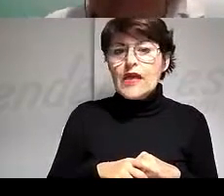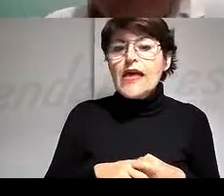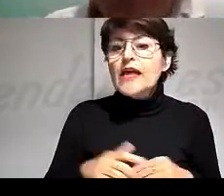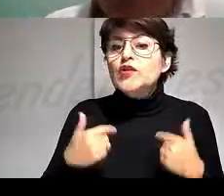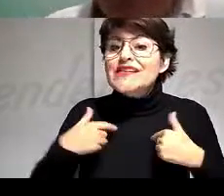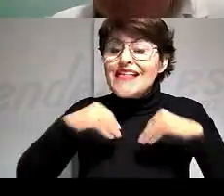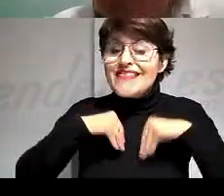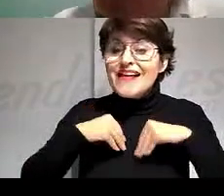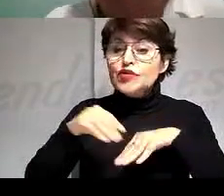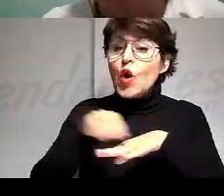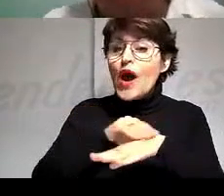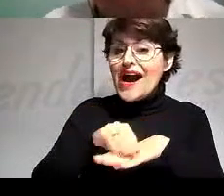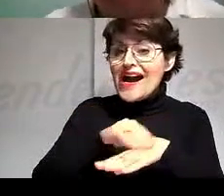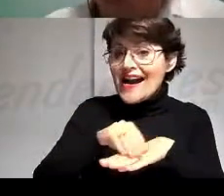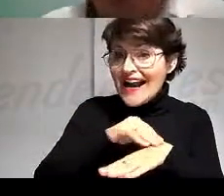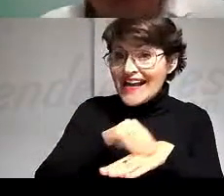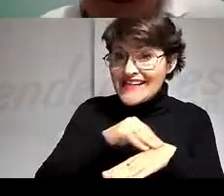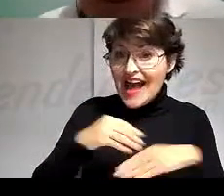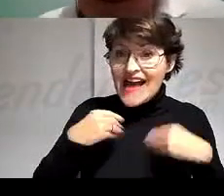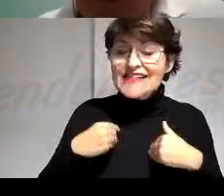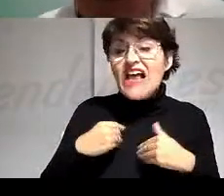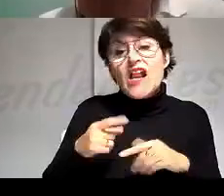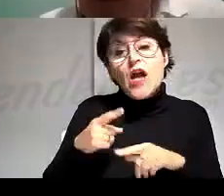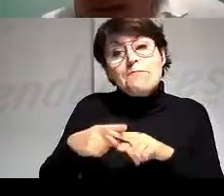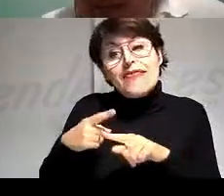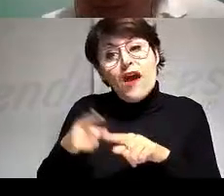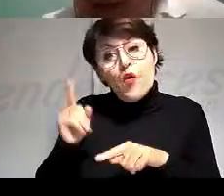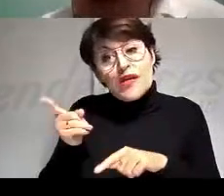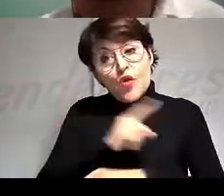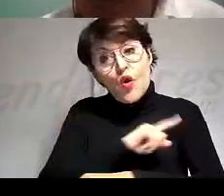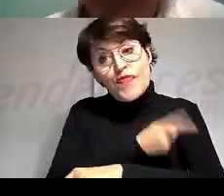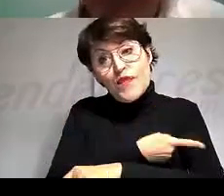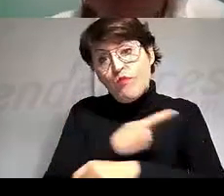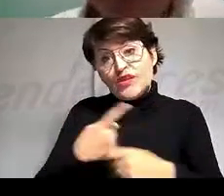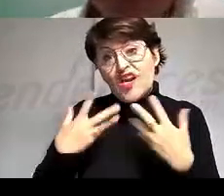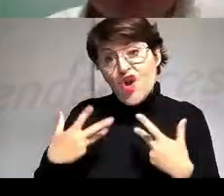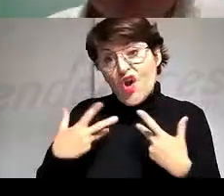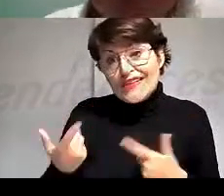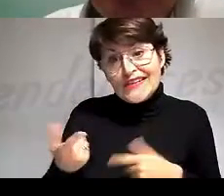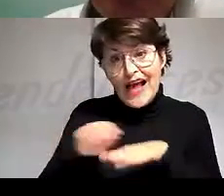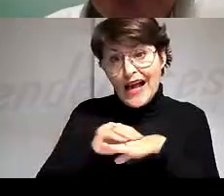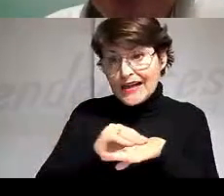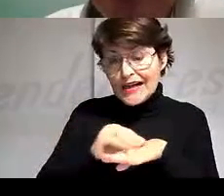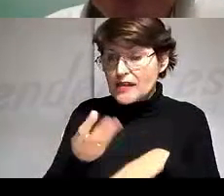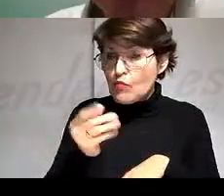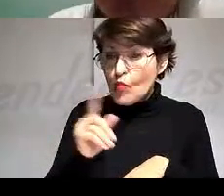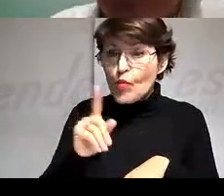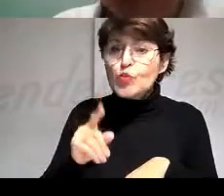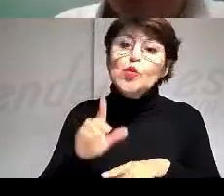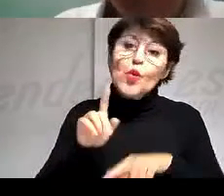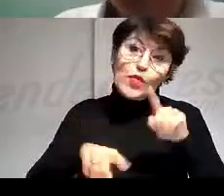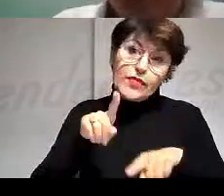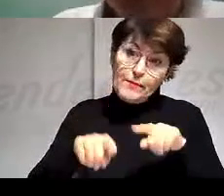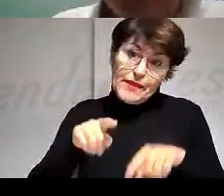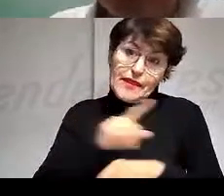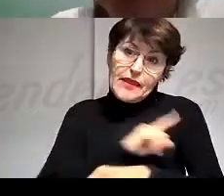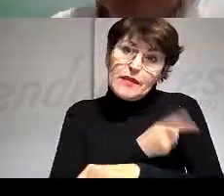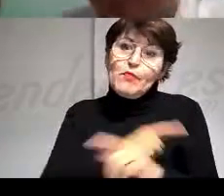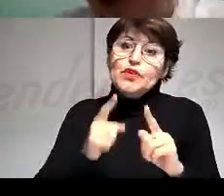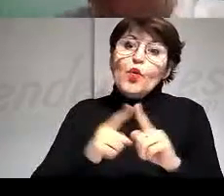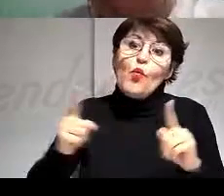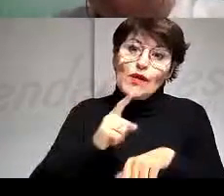que hay almacenadas en el cuerpo, porque no llegamos a movilizarlas por el tiempo que dura el ejercicio. Y todo hidrato de carbono que metamos